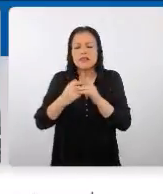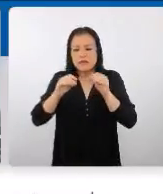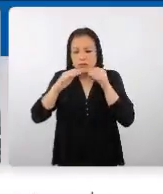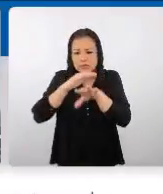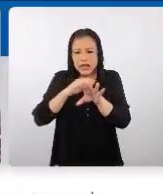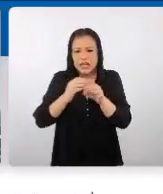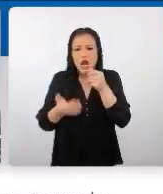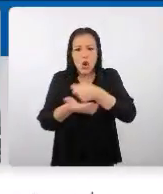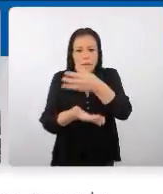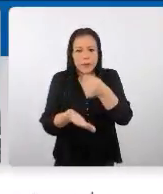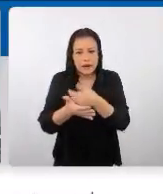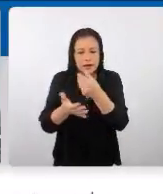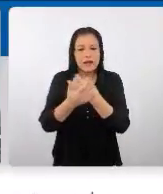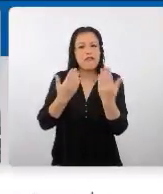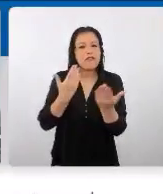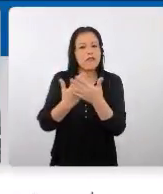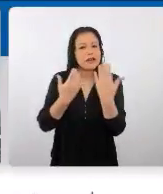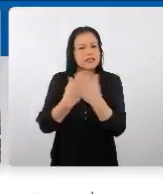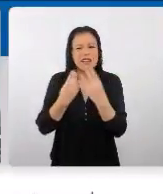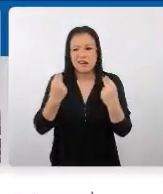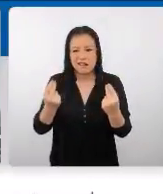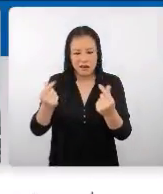que ver con la facilidad y el acceso